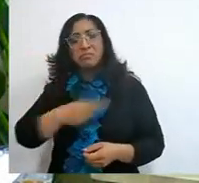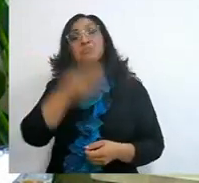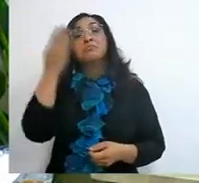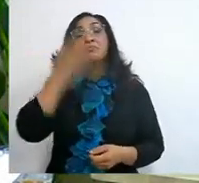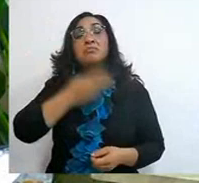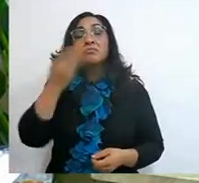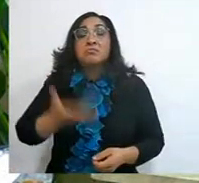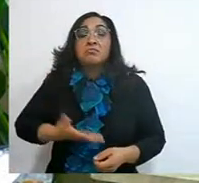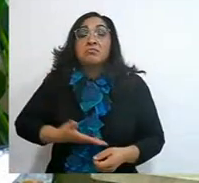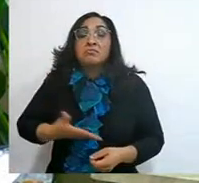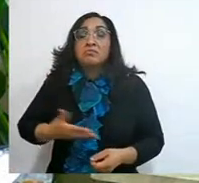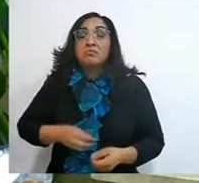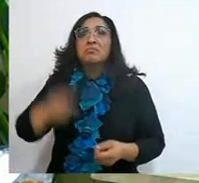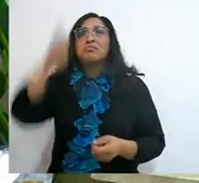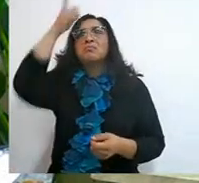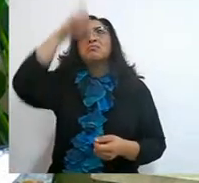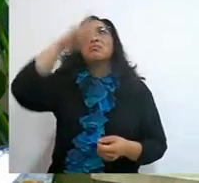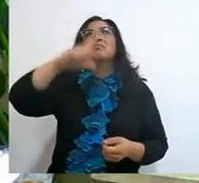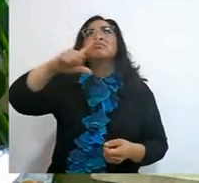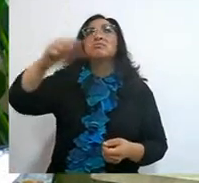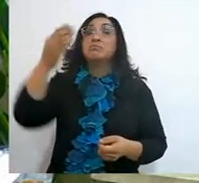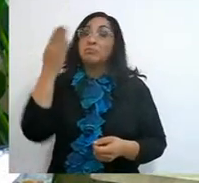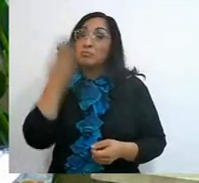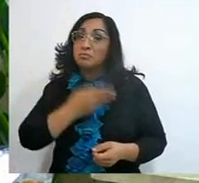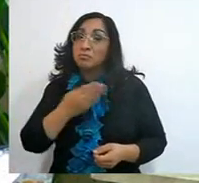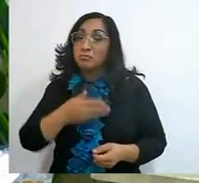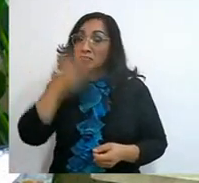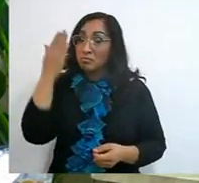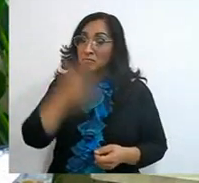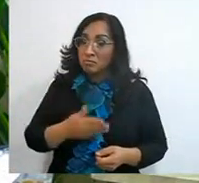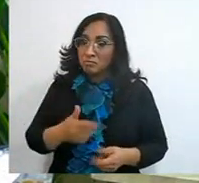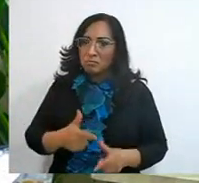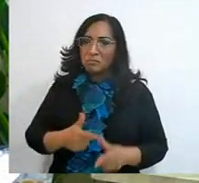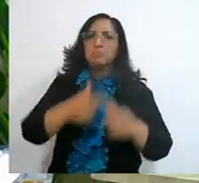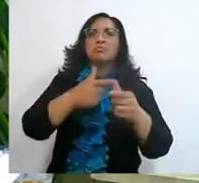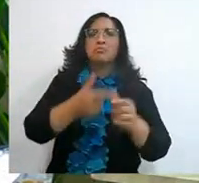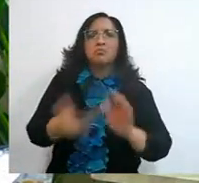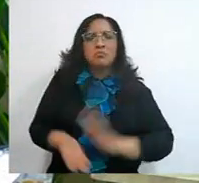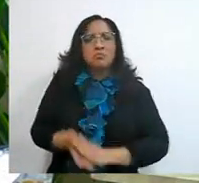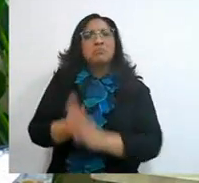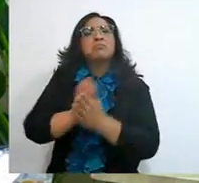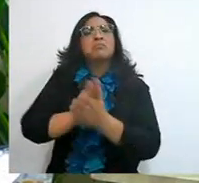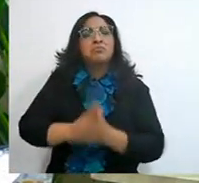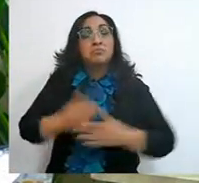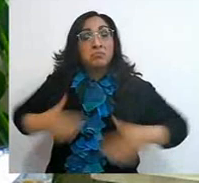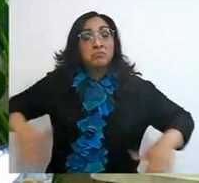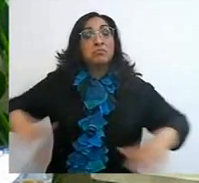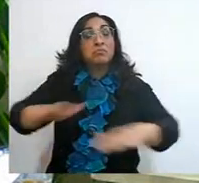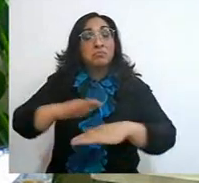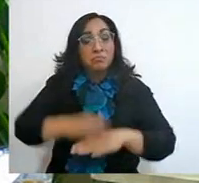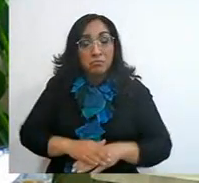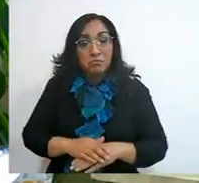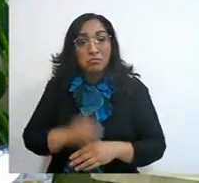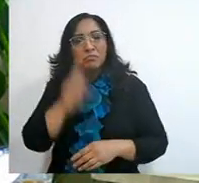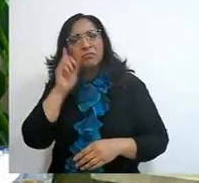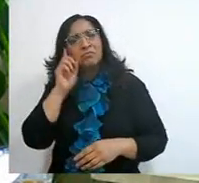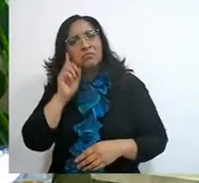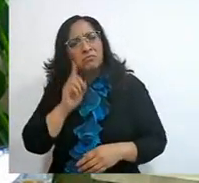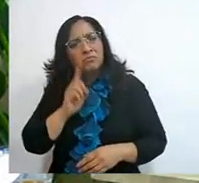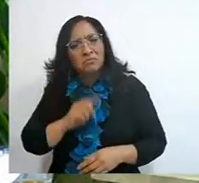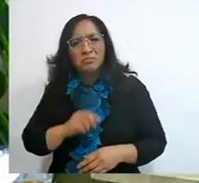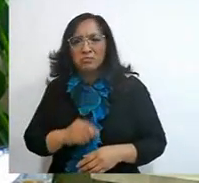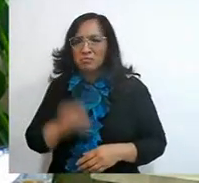que tengo esa antorcha llamada Biblia, me corrige, porque todavía soy una mujer